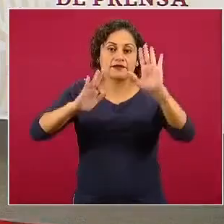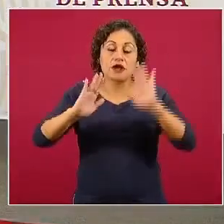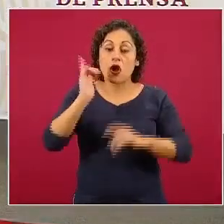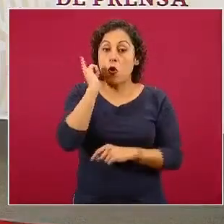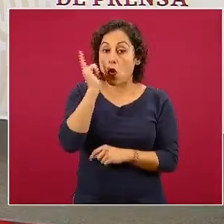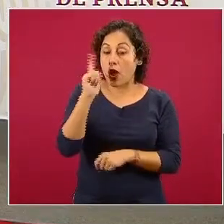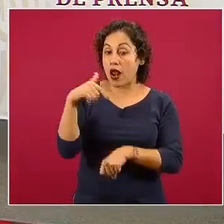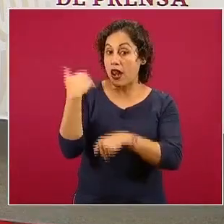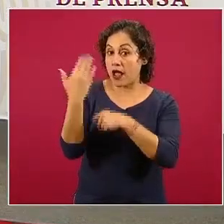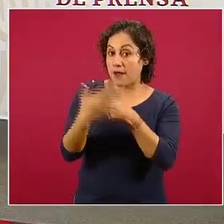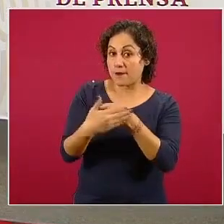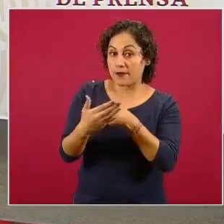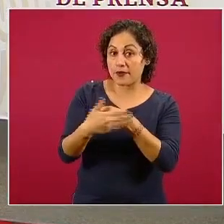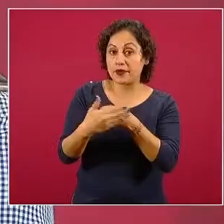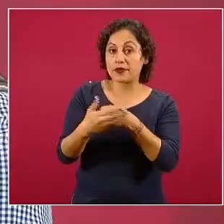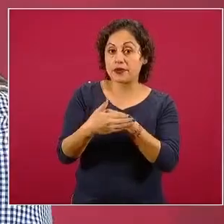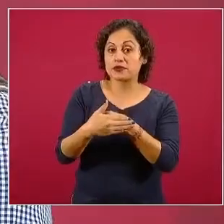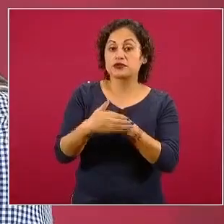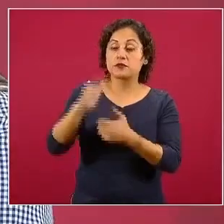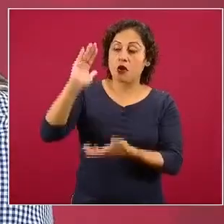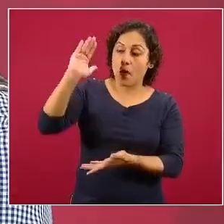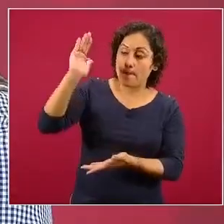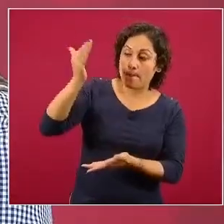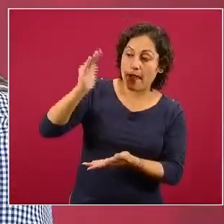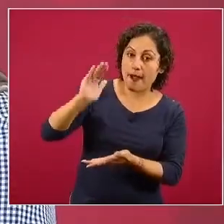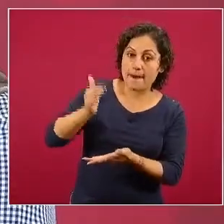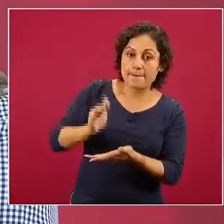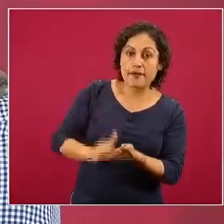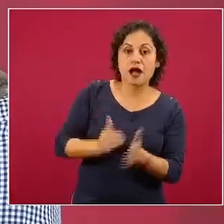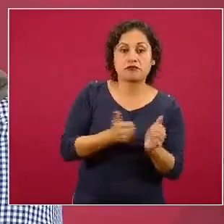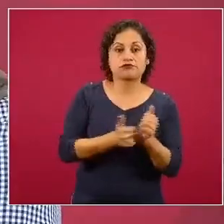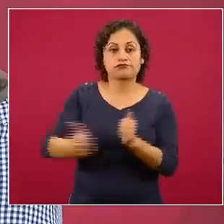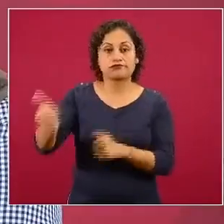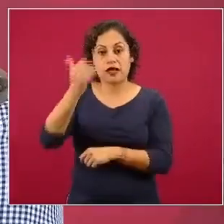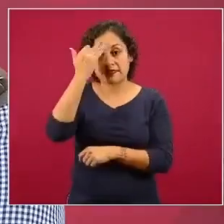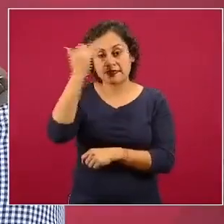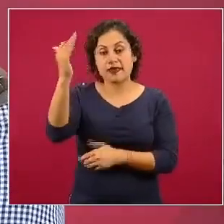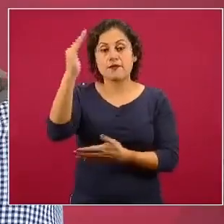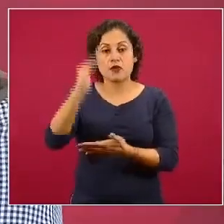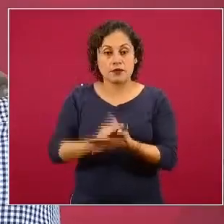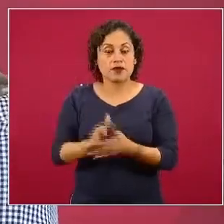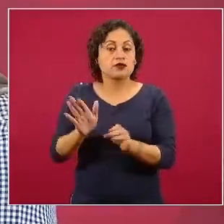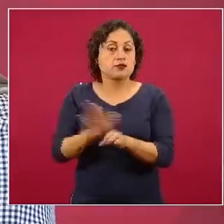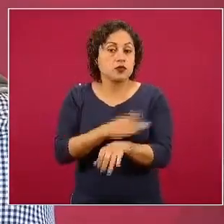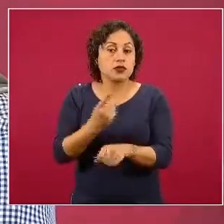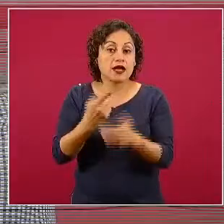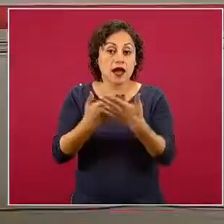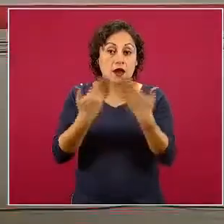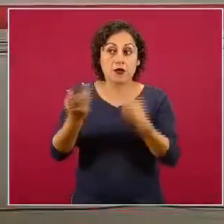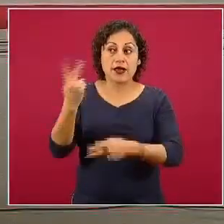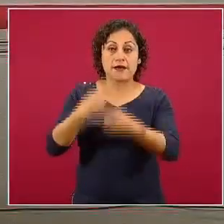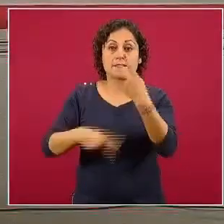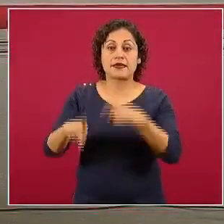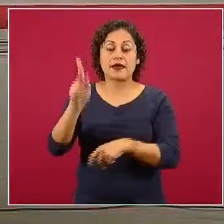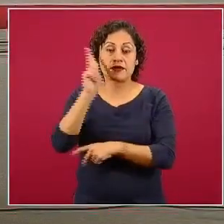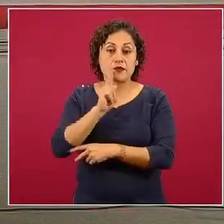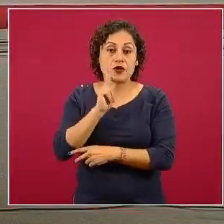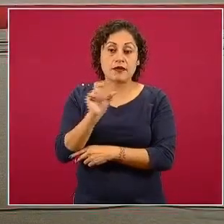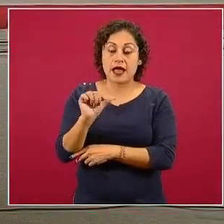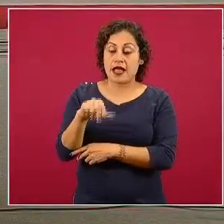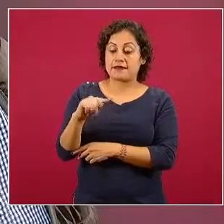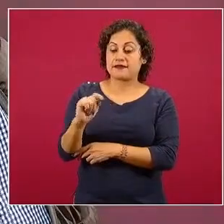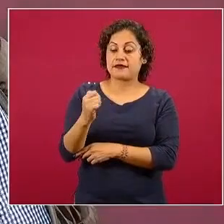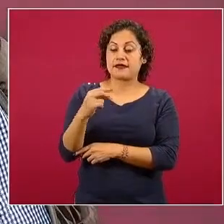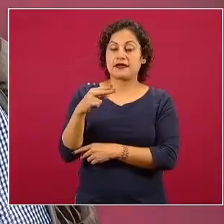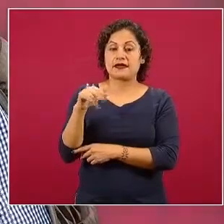en su momento empezar a verse reducidos con, uno, la introducción de la prueba antigénica, pero dos, al disminuir